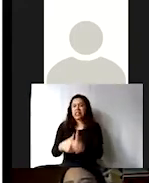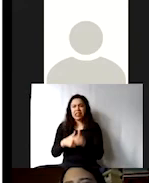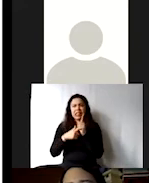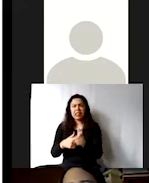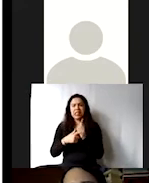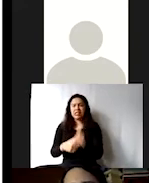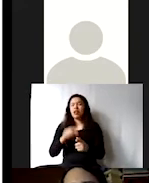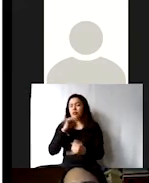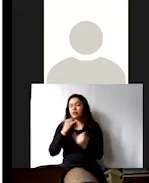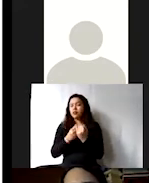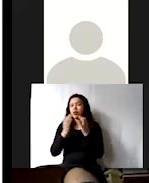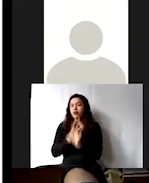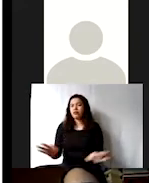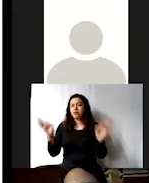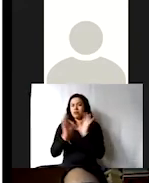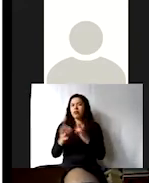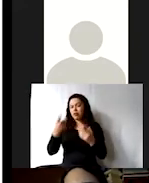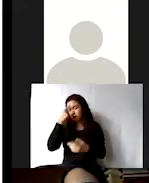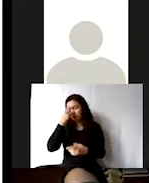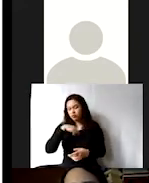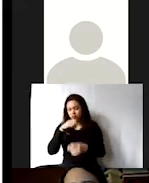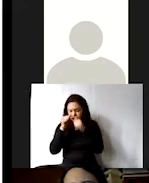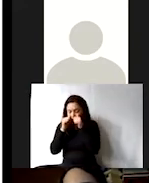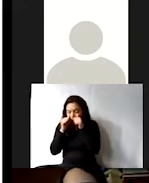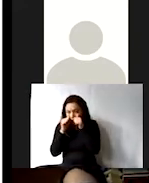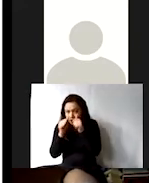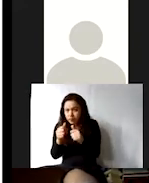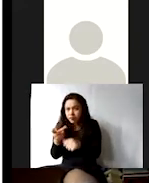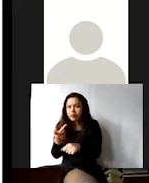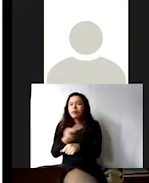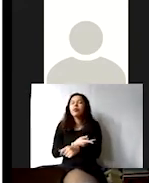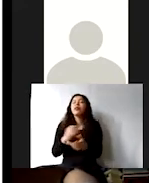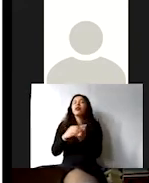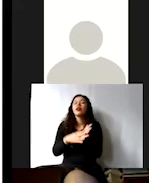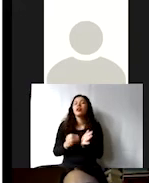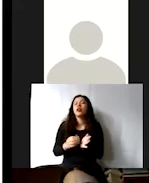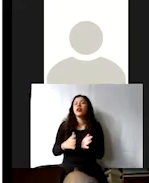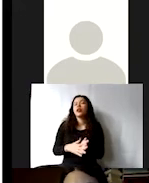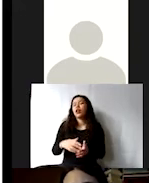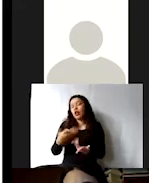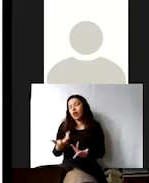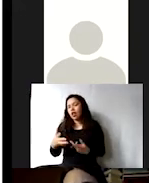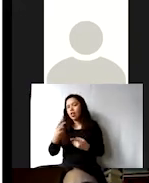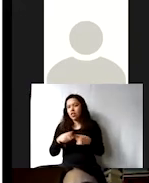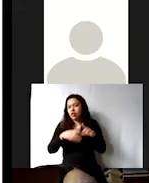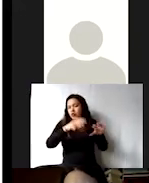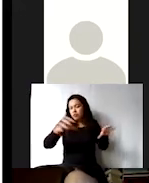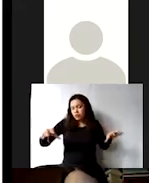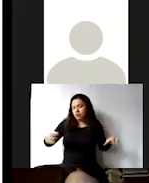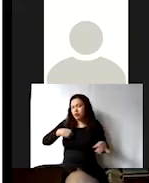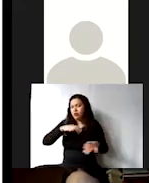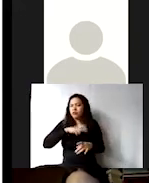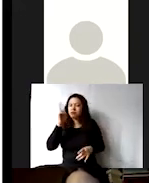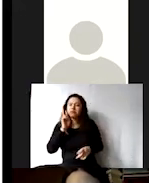es importante, ¿no? Estar al pendiente de qué pasa con la agenda en todos los ámbitos y cómo nos